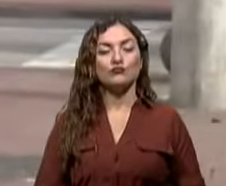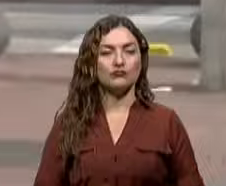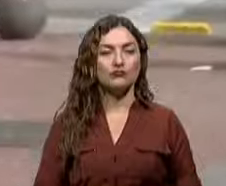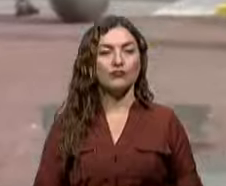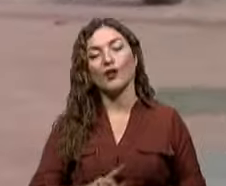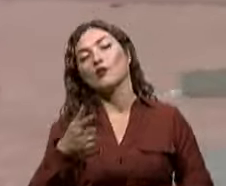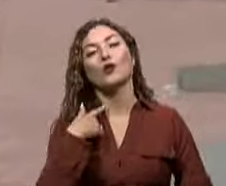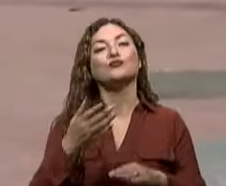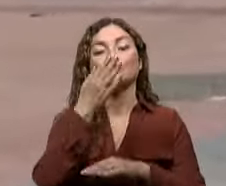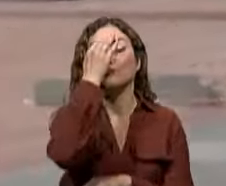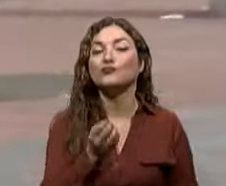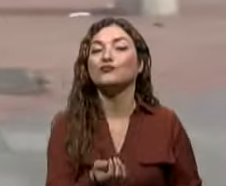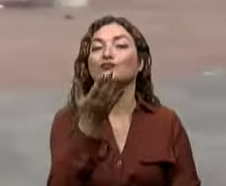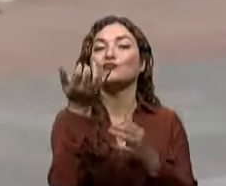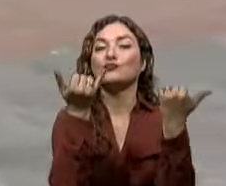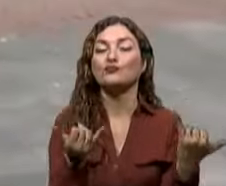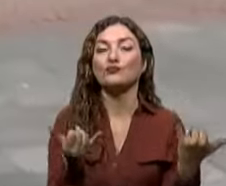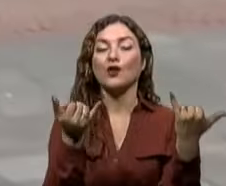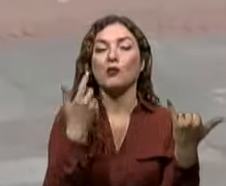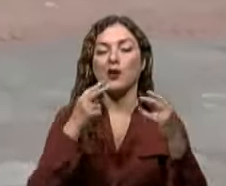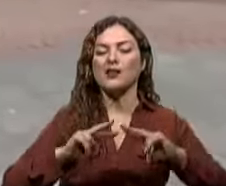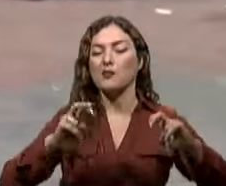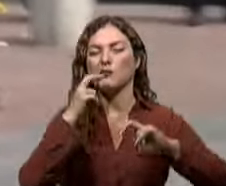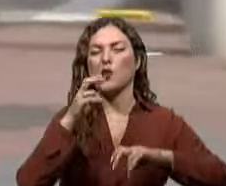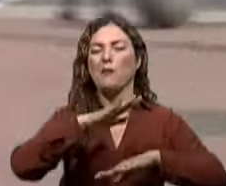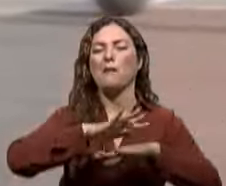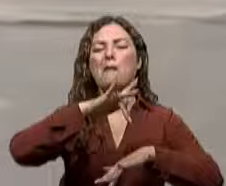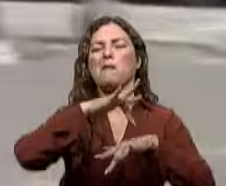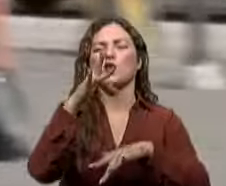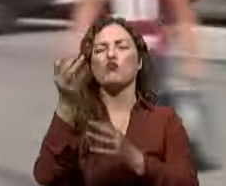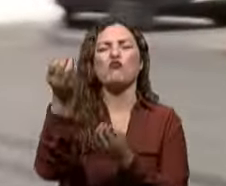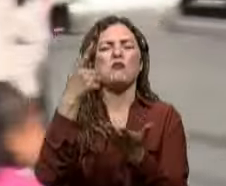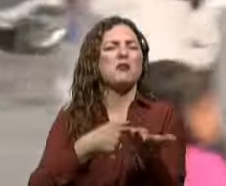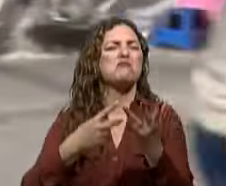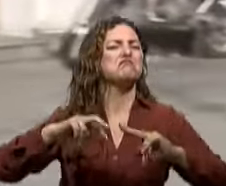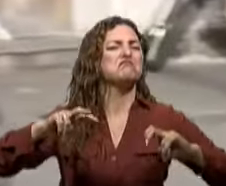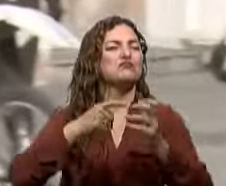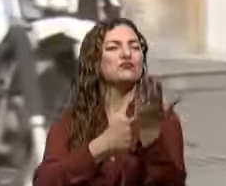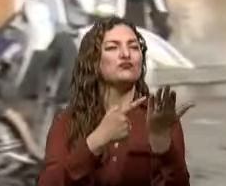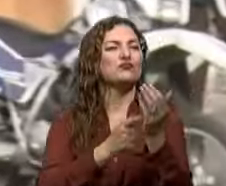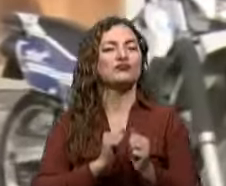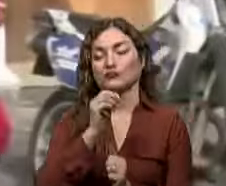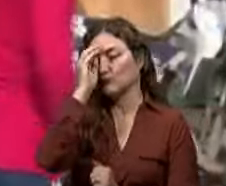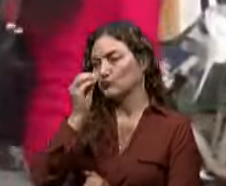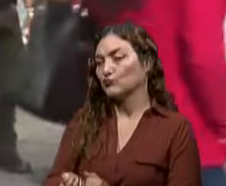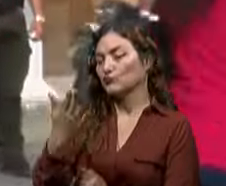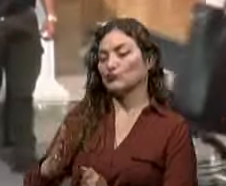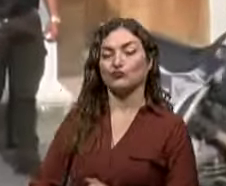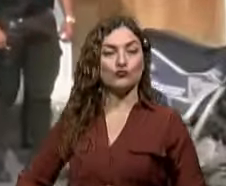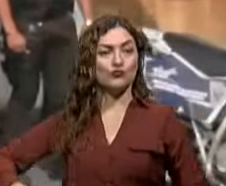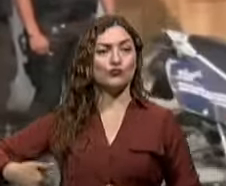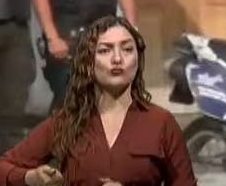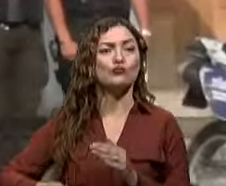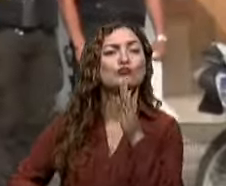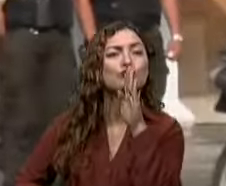tiene de información en torno a lo ocurrido durante la madrugada de este lunes? Bueno, muy buenos días. Sí, aquí en la Plaza del Teatro siempre brindamos la presencia